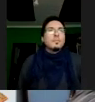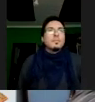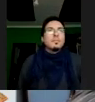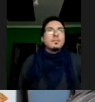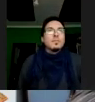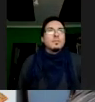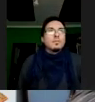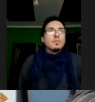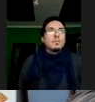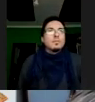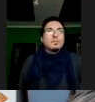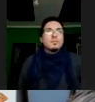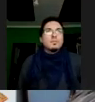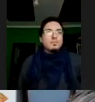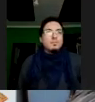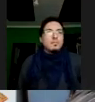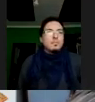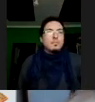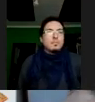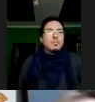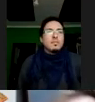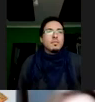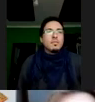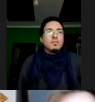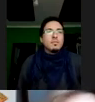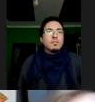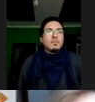chiquilla. Bienvenida, Sorangi.